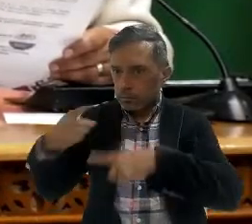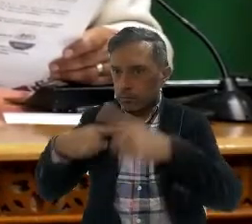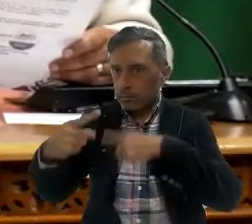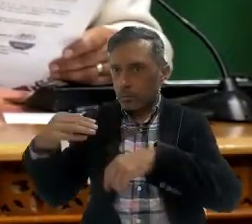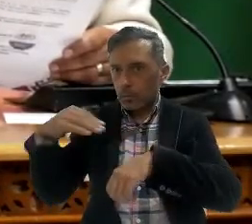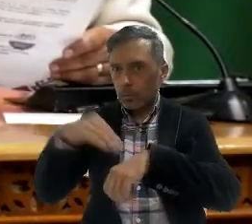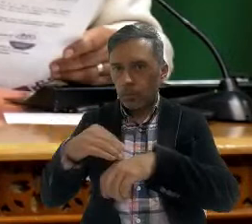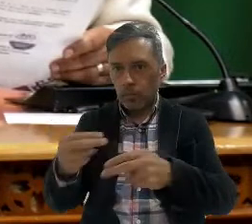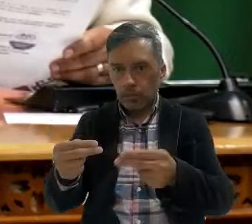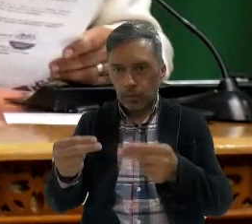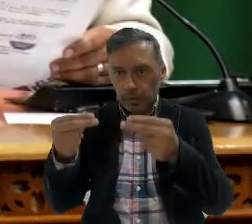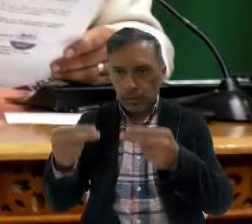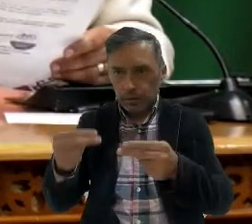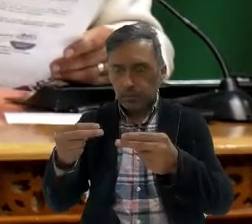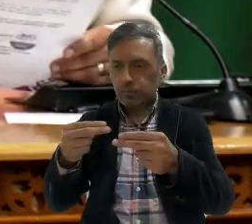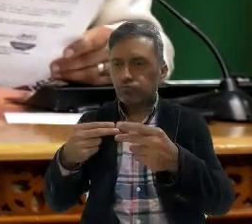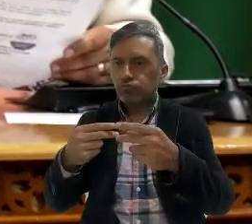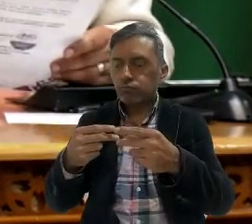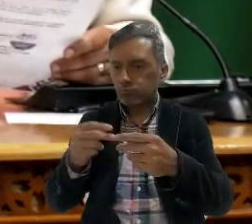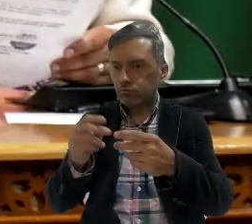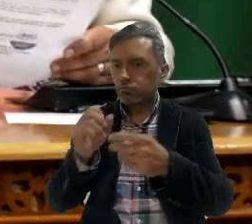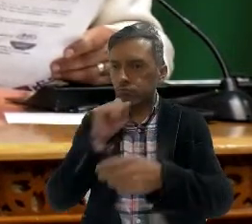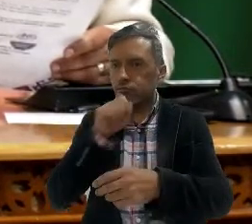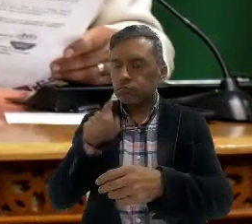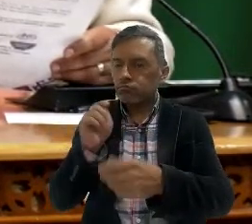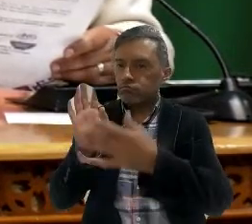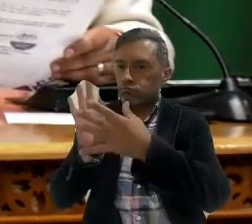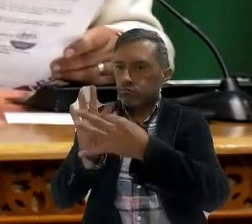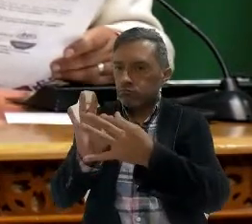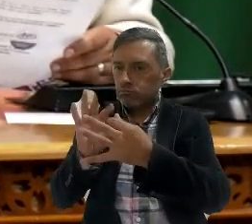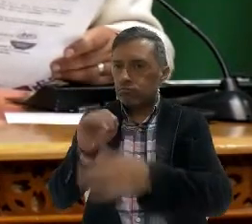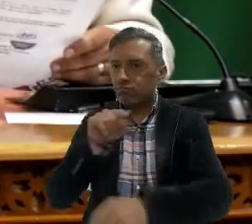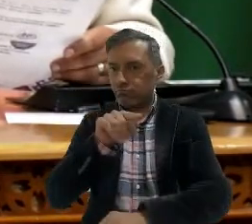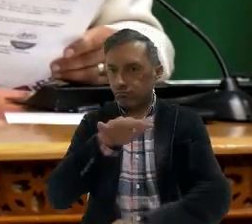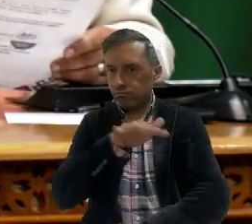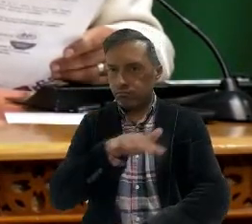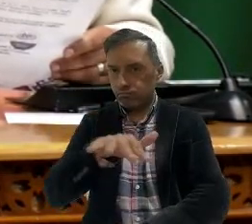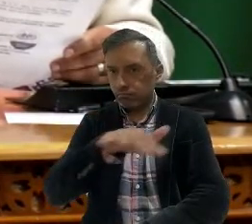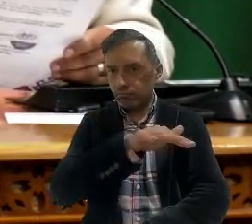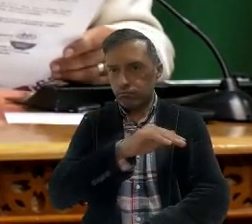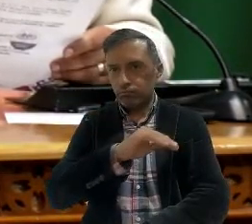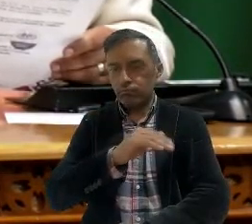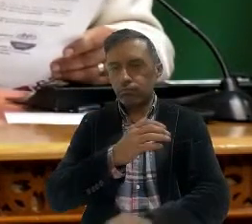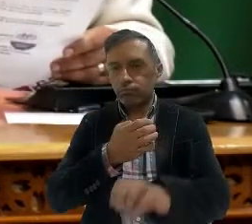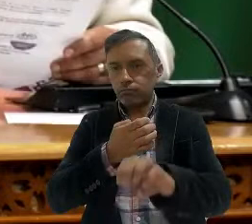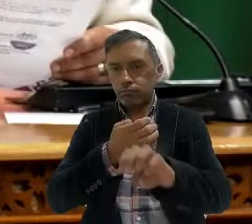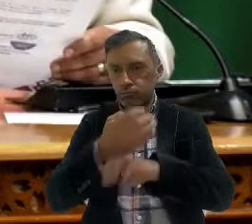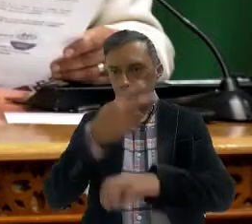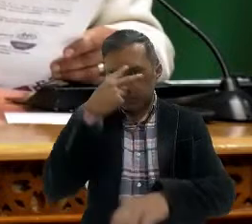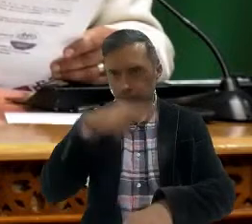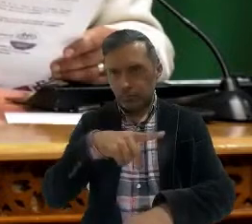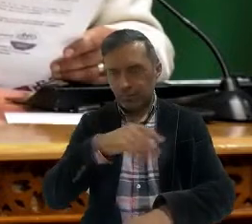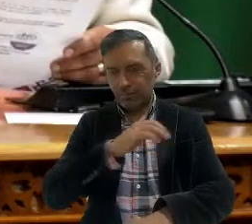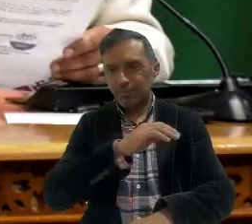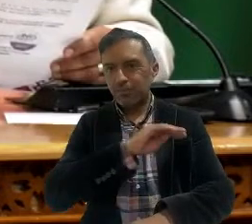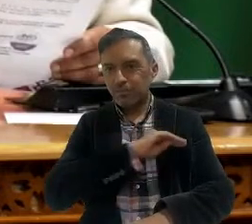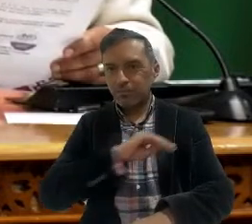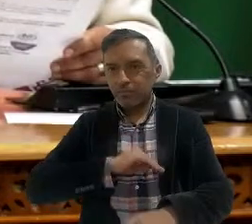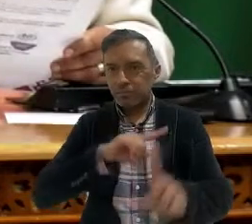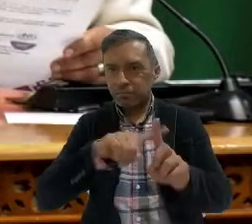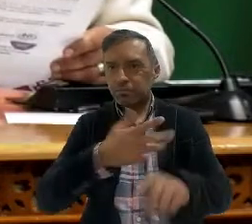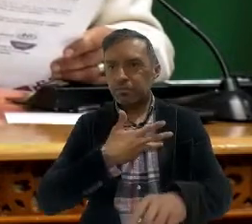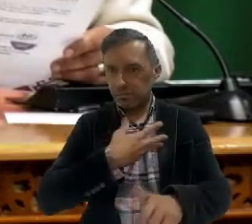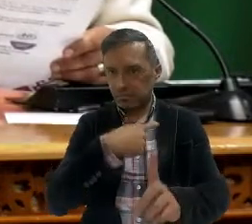poder darles a conocer las ventajas y potencialidades de los municipios mexicanos, desde los sectores